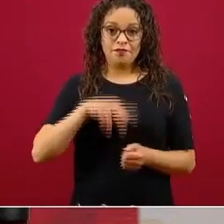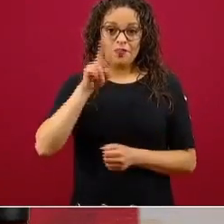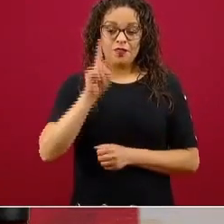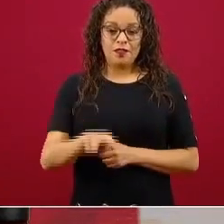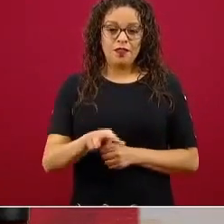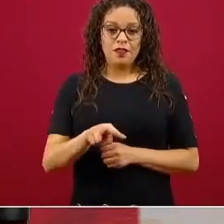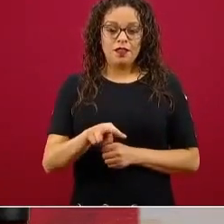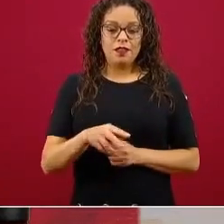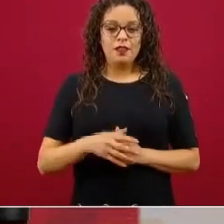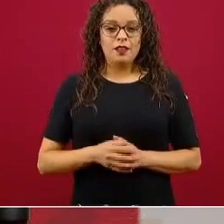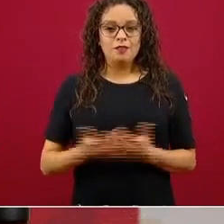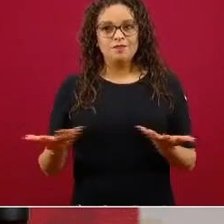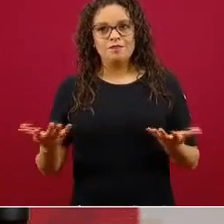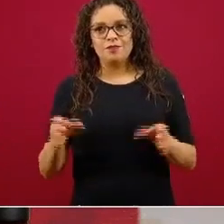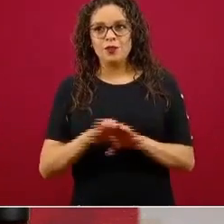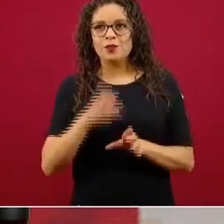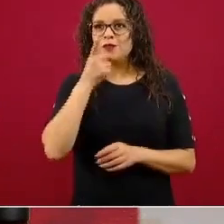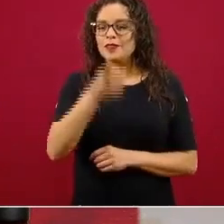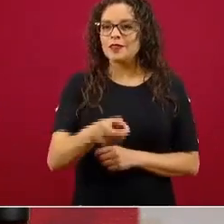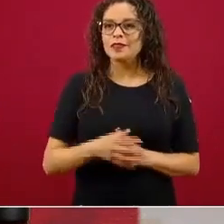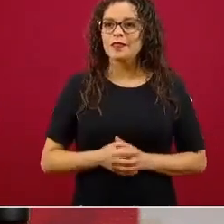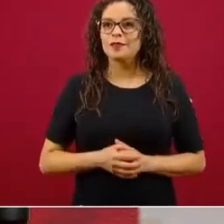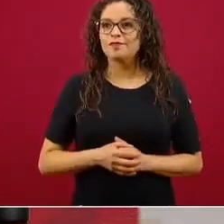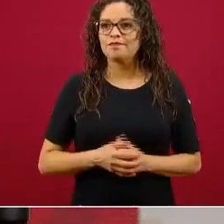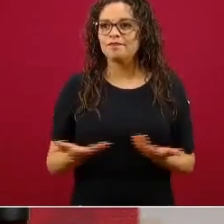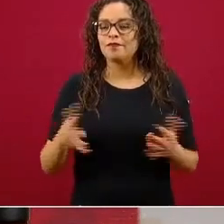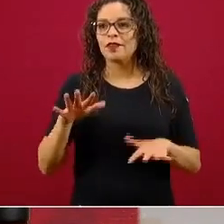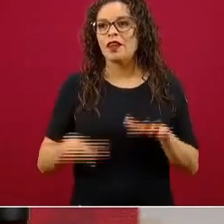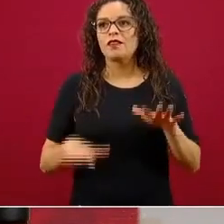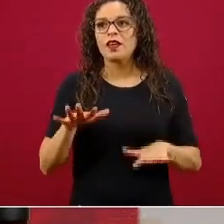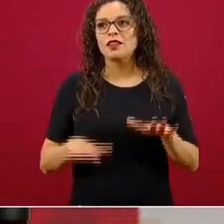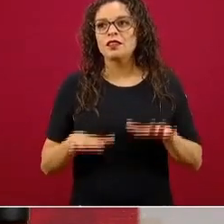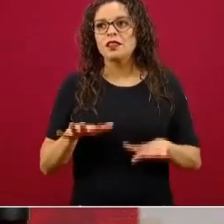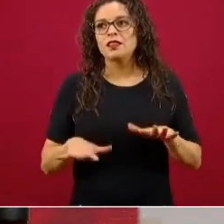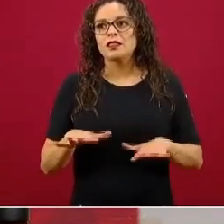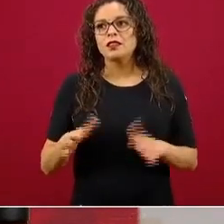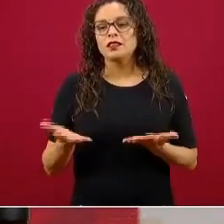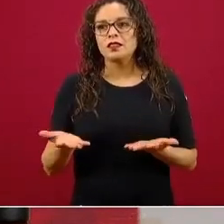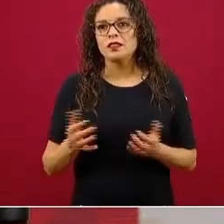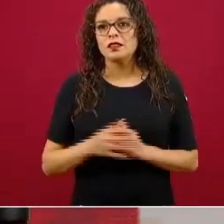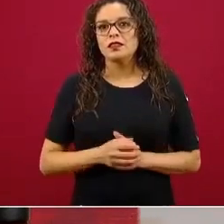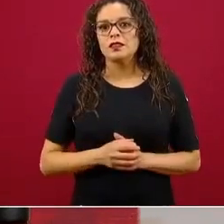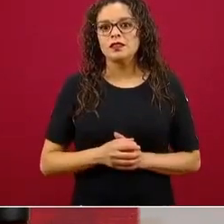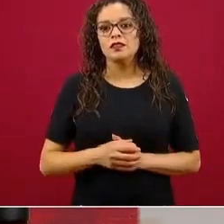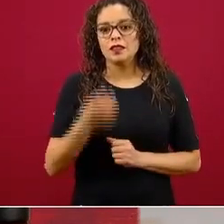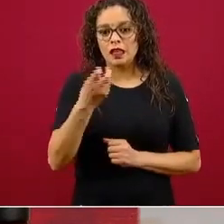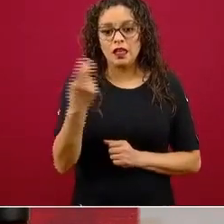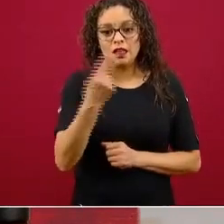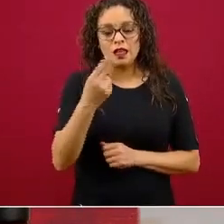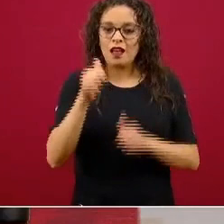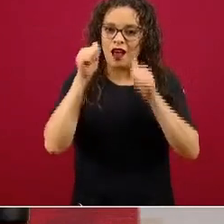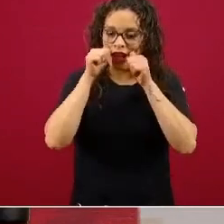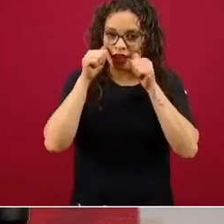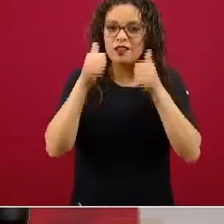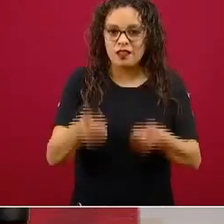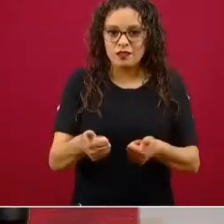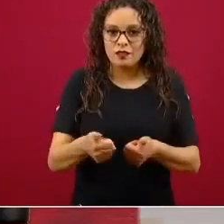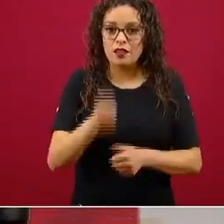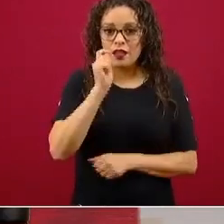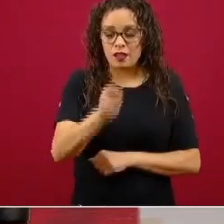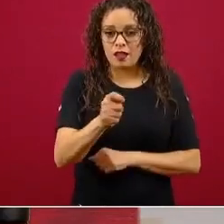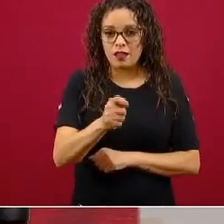acaso a veces motivo de atención que los mensajes